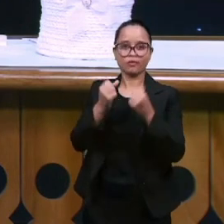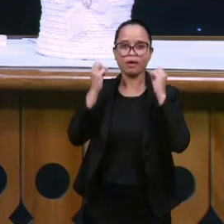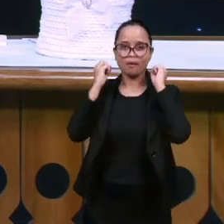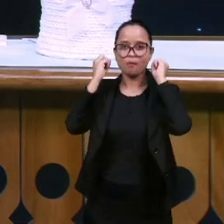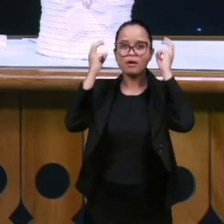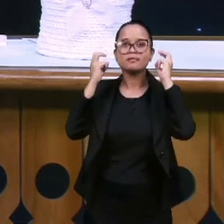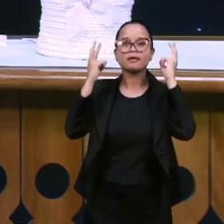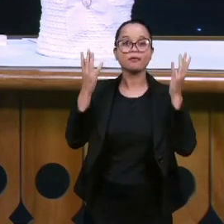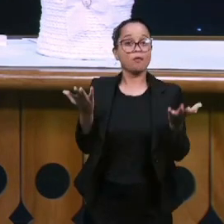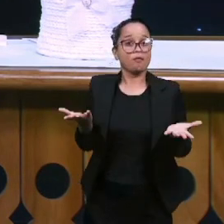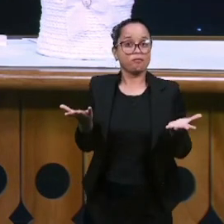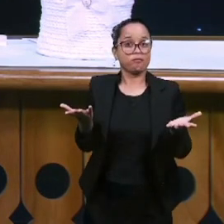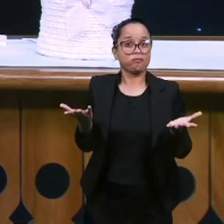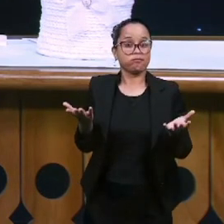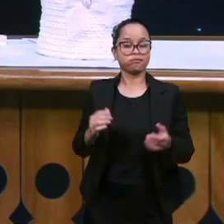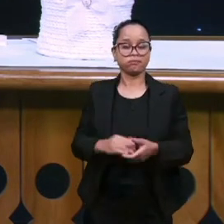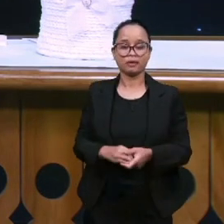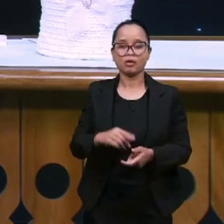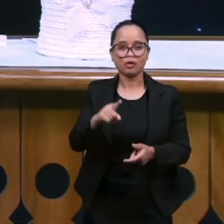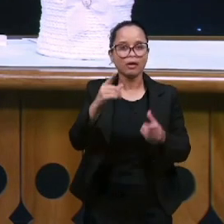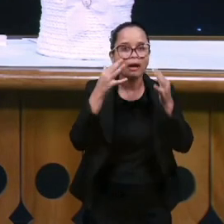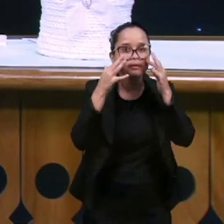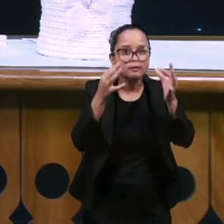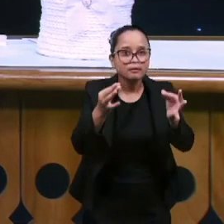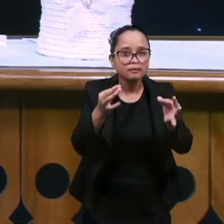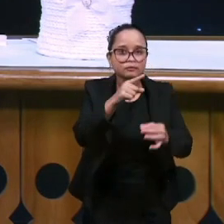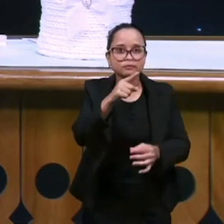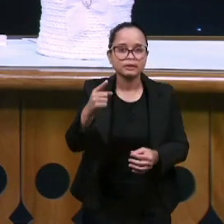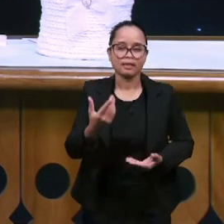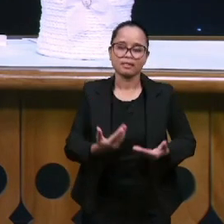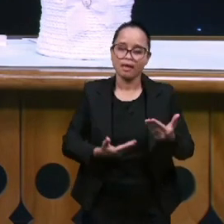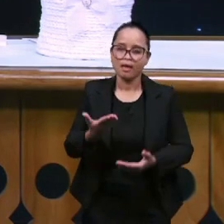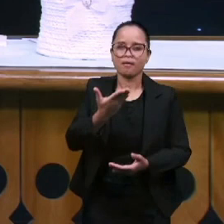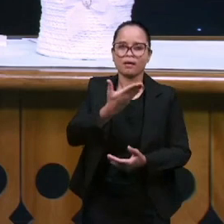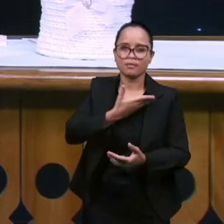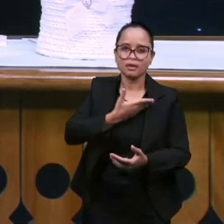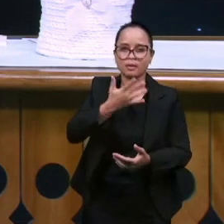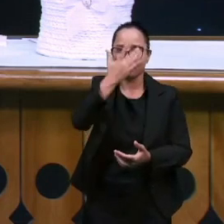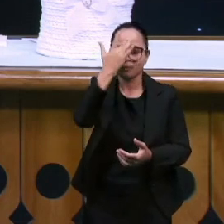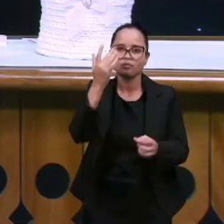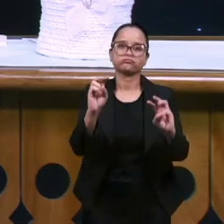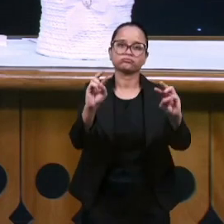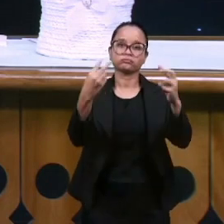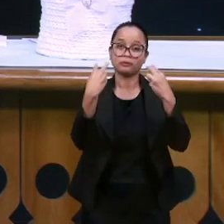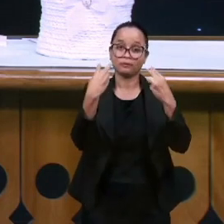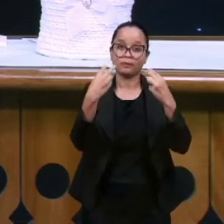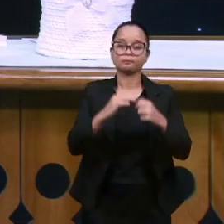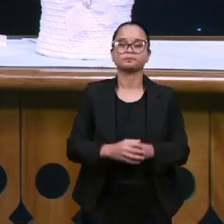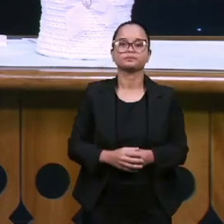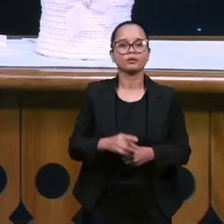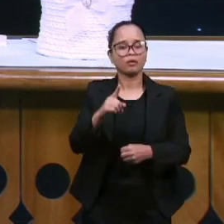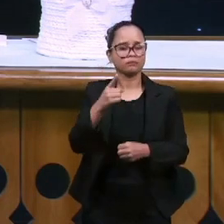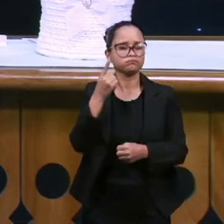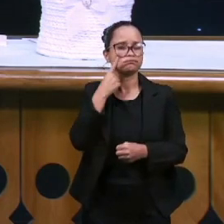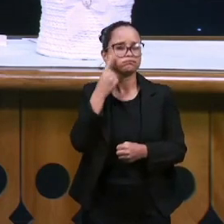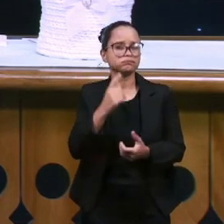Observen. Observen, nuestros hermanos, amigos, oyentes, todos, que en verdad